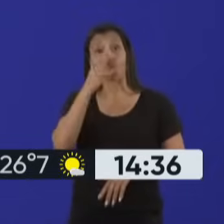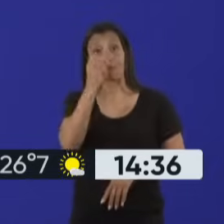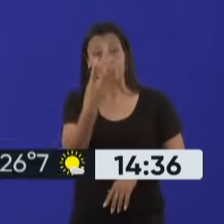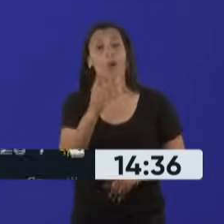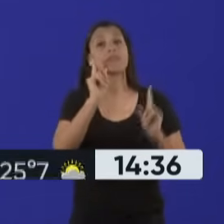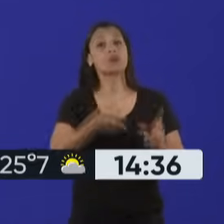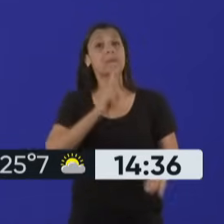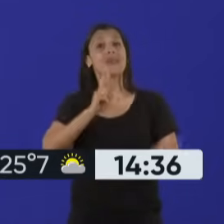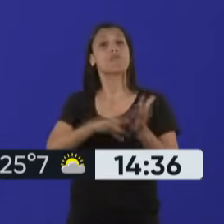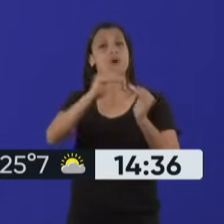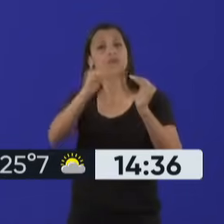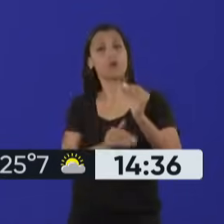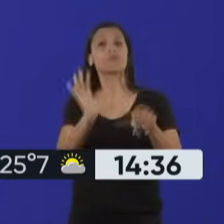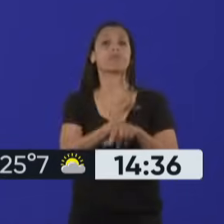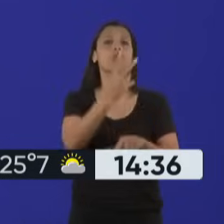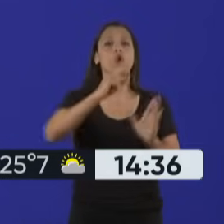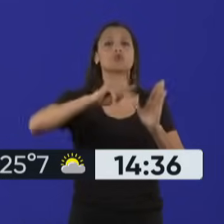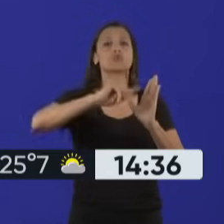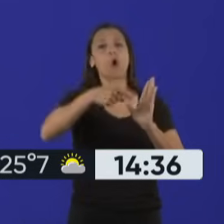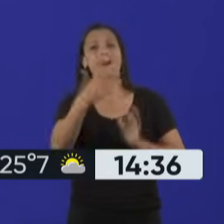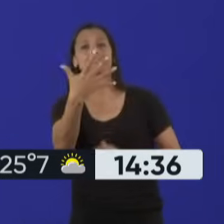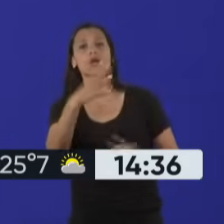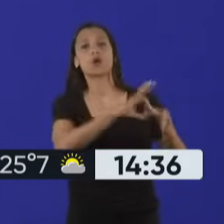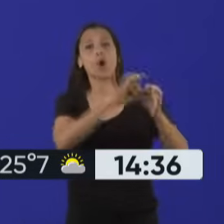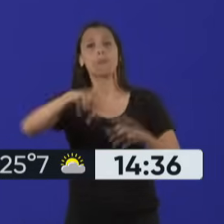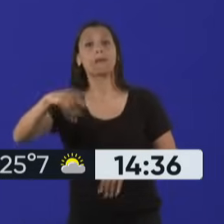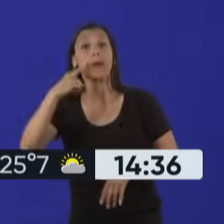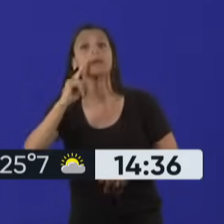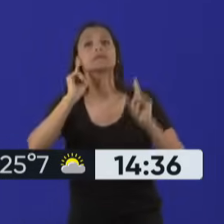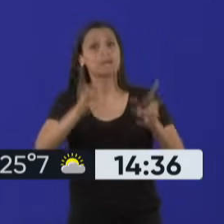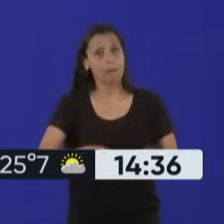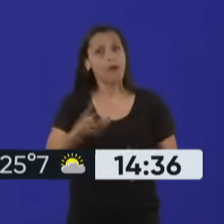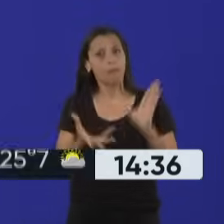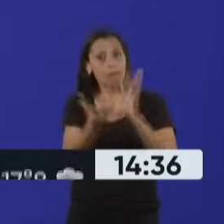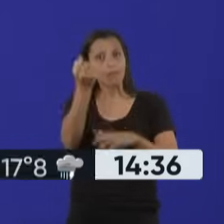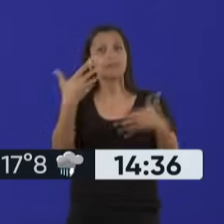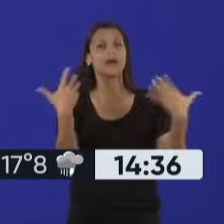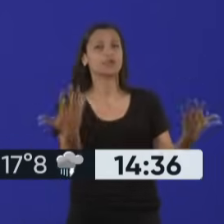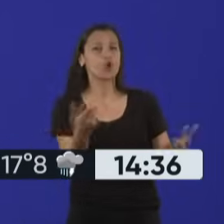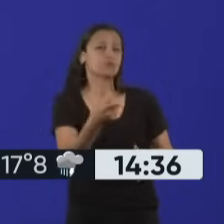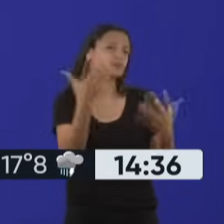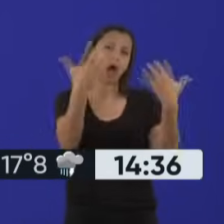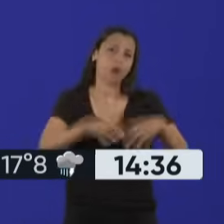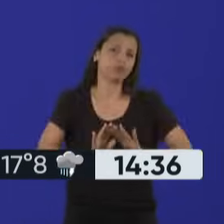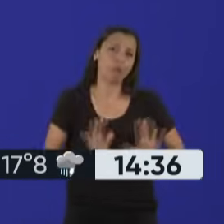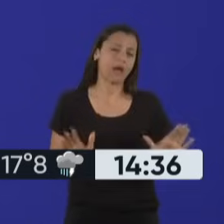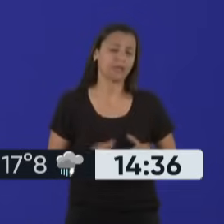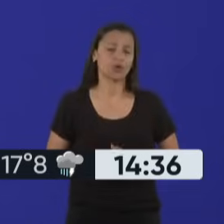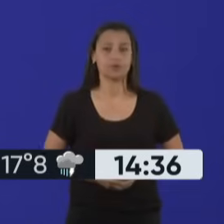los impuestos por el equivalente de 2,5 puntos del PBI. O sea, con lo cual,